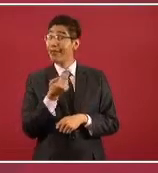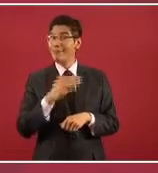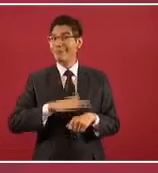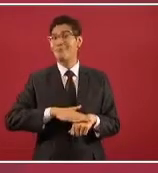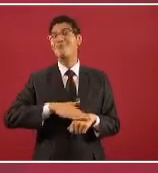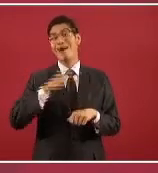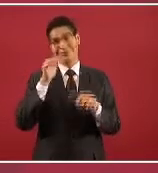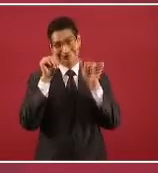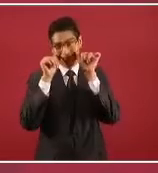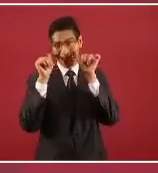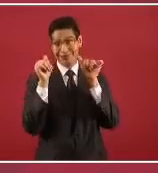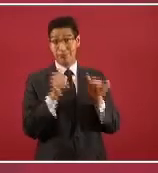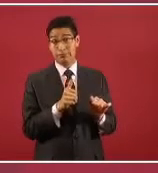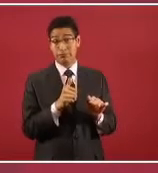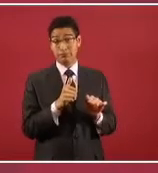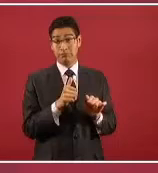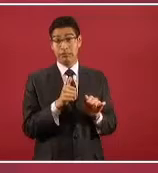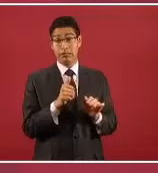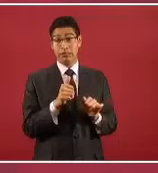O sea, que no sea el dinero